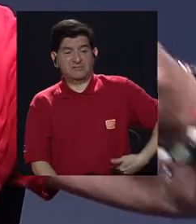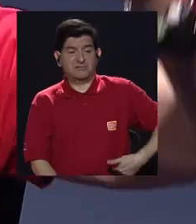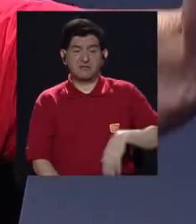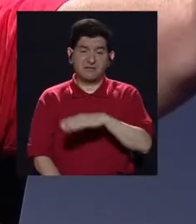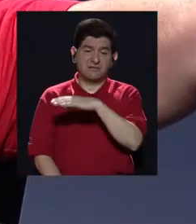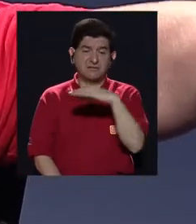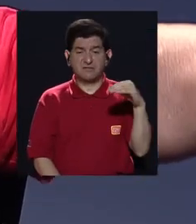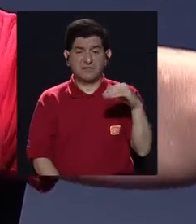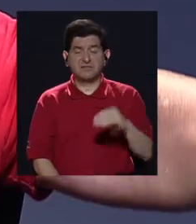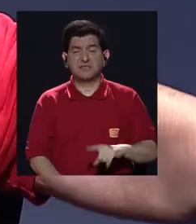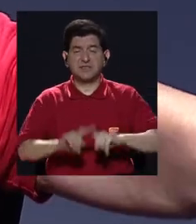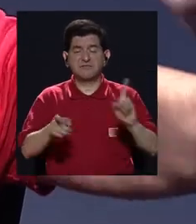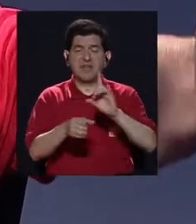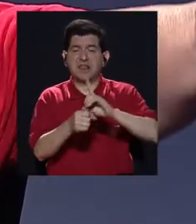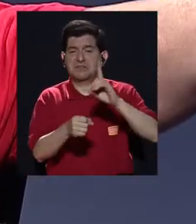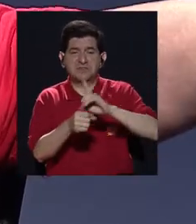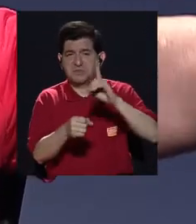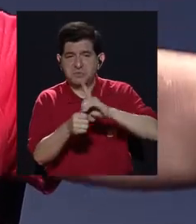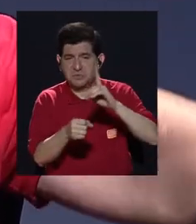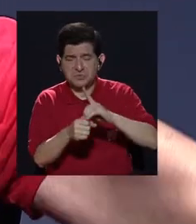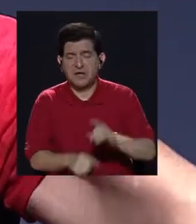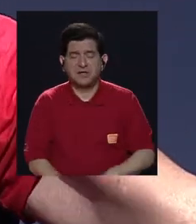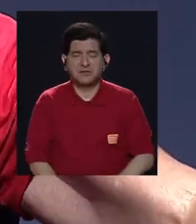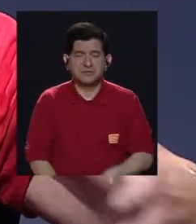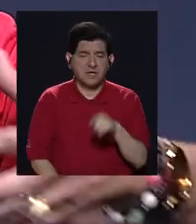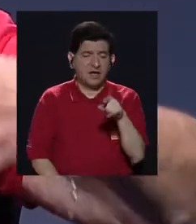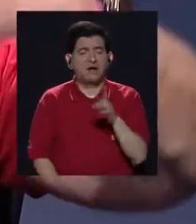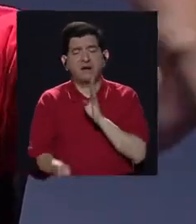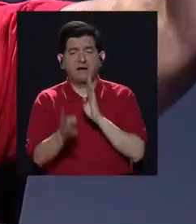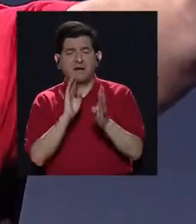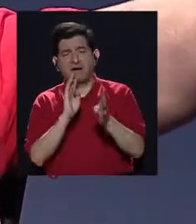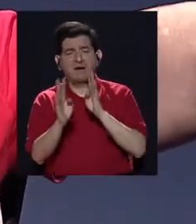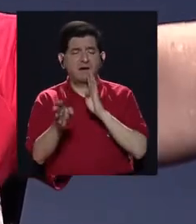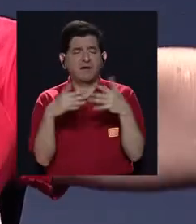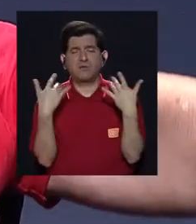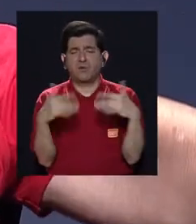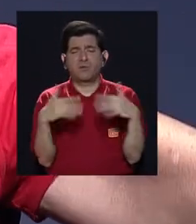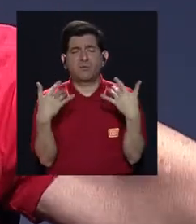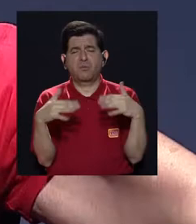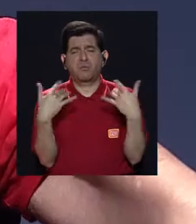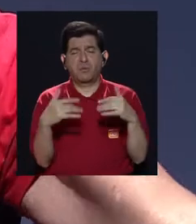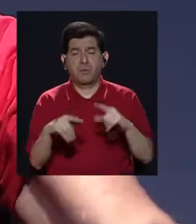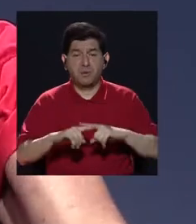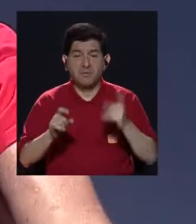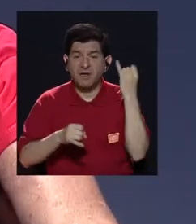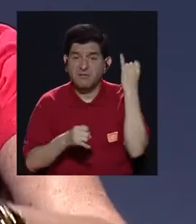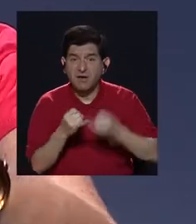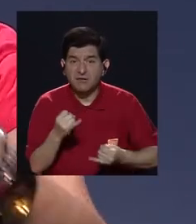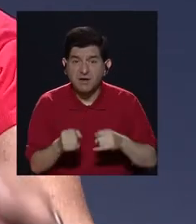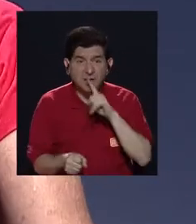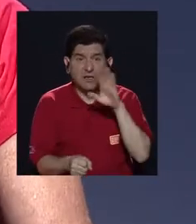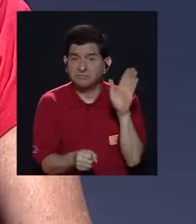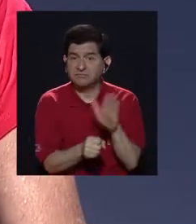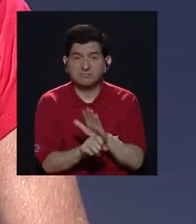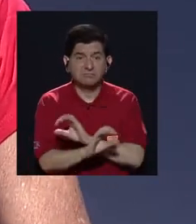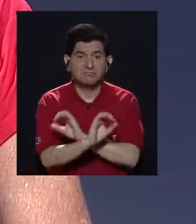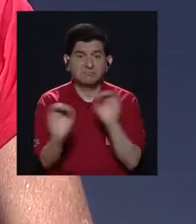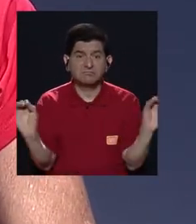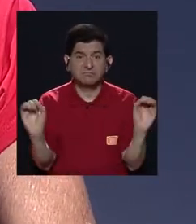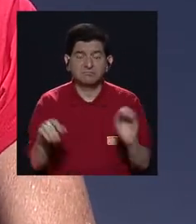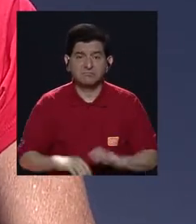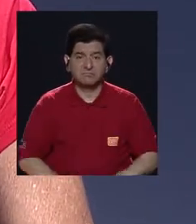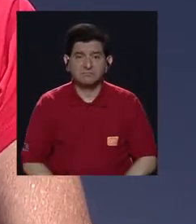y los senadores y los diputados hablan montones de cosas y al final no las ponen en